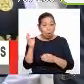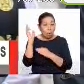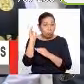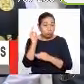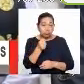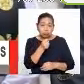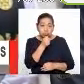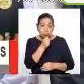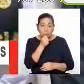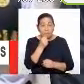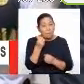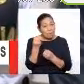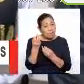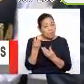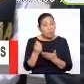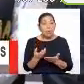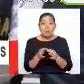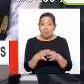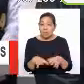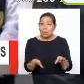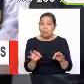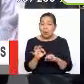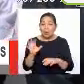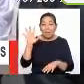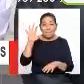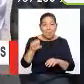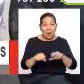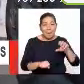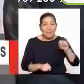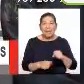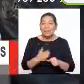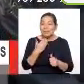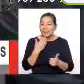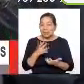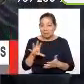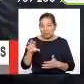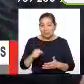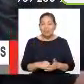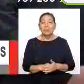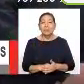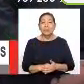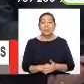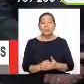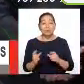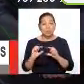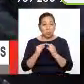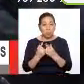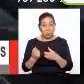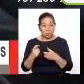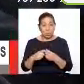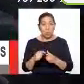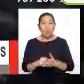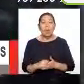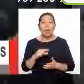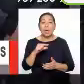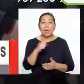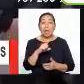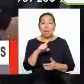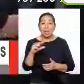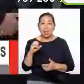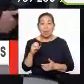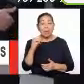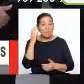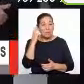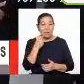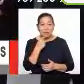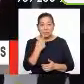de prensa para informar sobre importantes capturas, entre ellas una de los integrantes de los gallegos de San Juan de